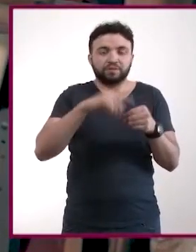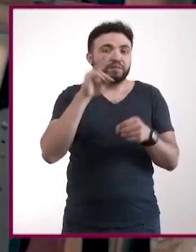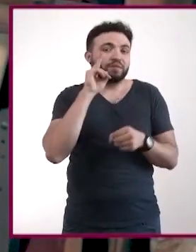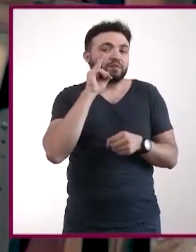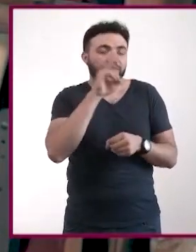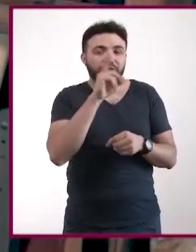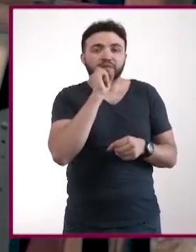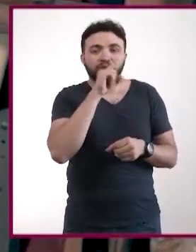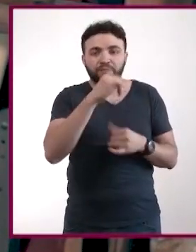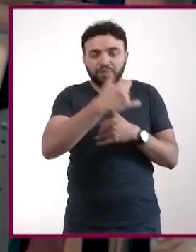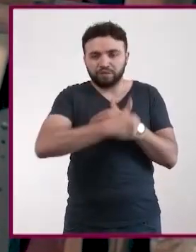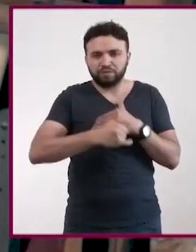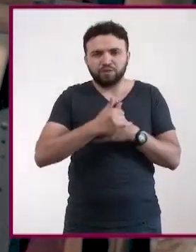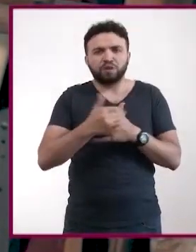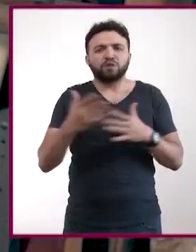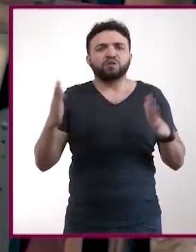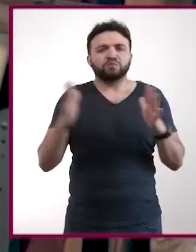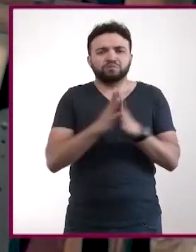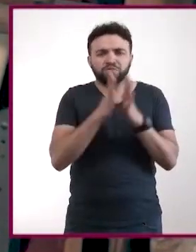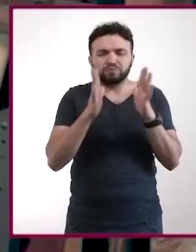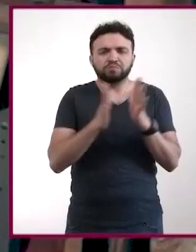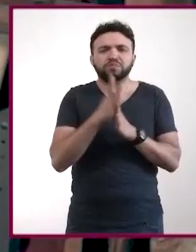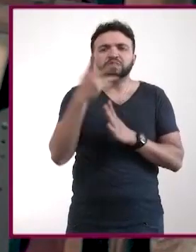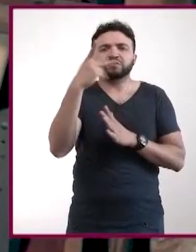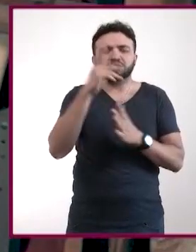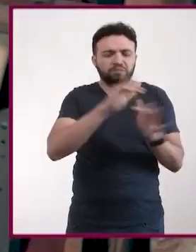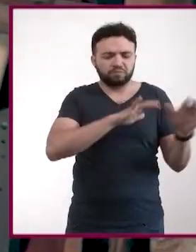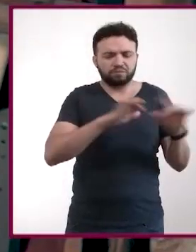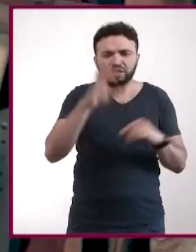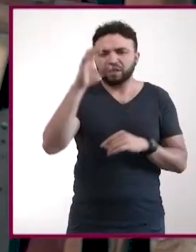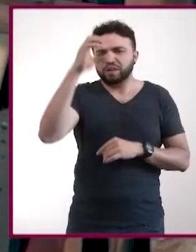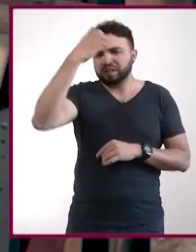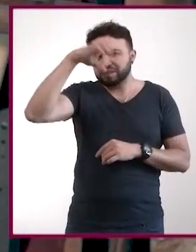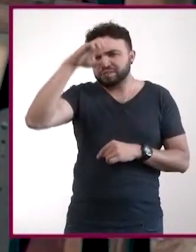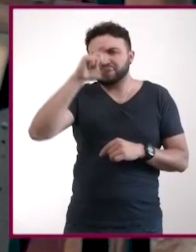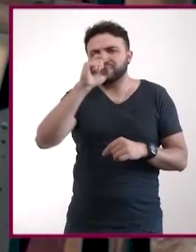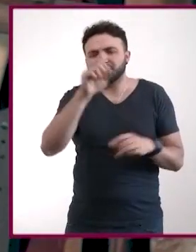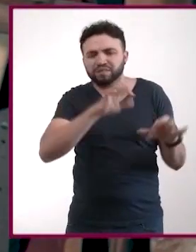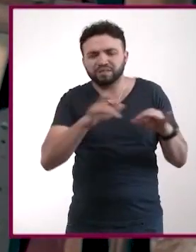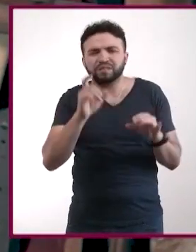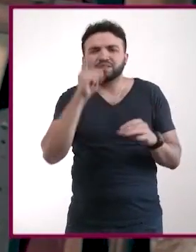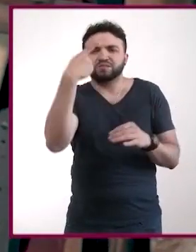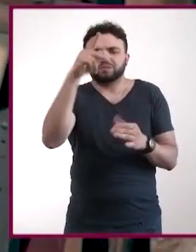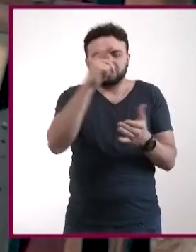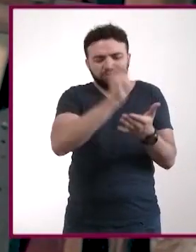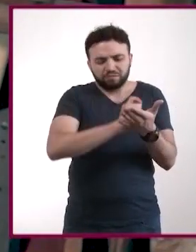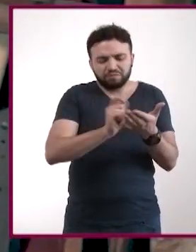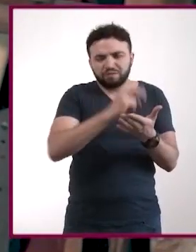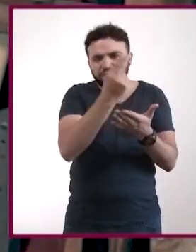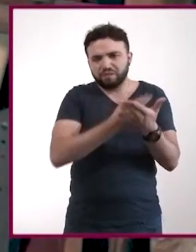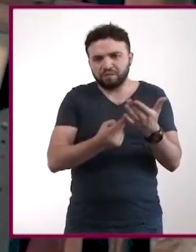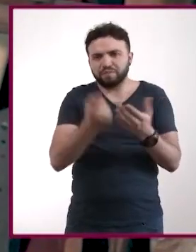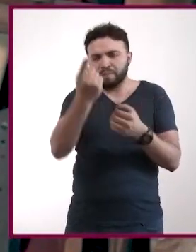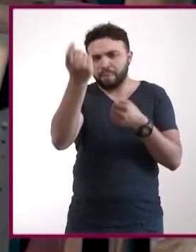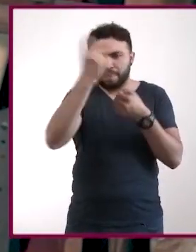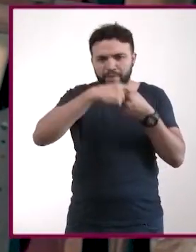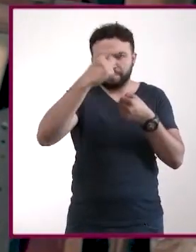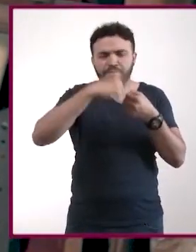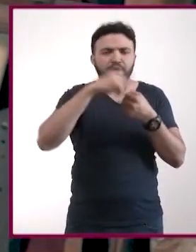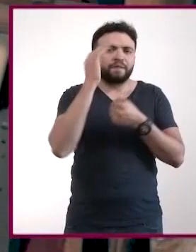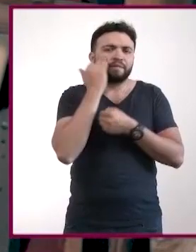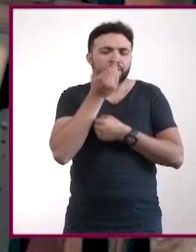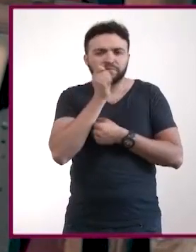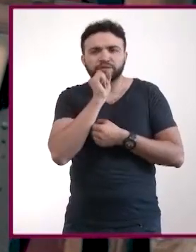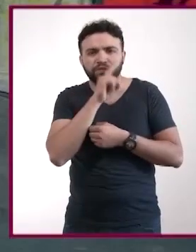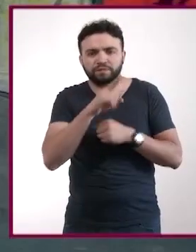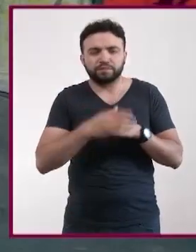nuestro canal de YouTube. Compártanos sus resultados y las experiencias que tuvieron al realizar sus bitácoras. Únanse a la comunidad de Jóvenes en Casa en